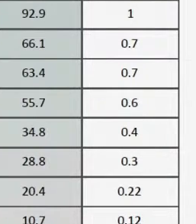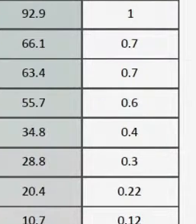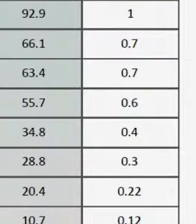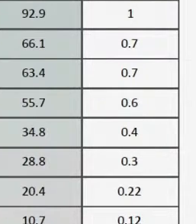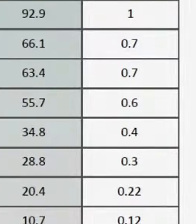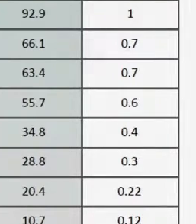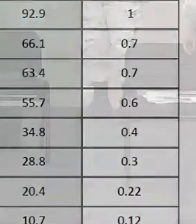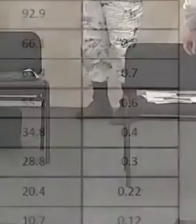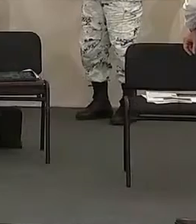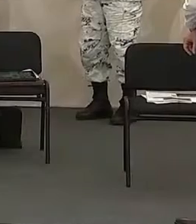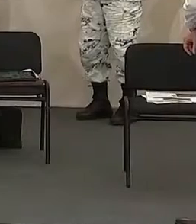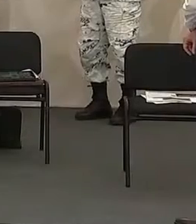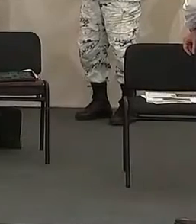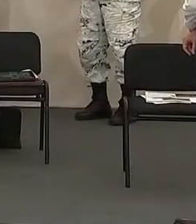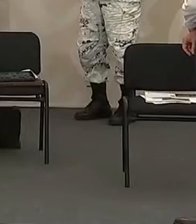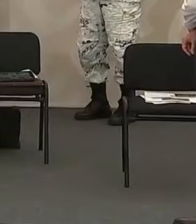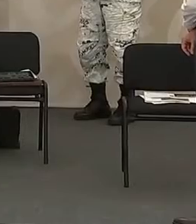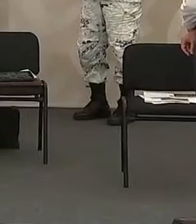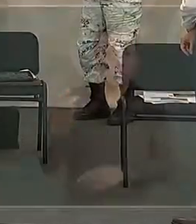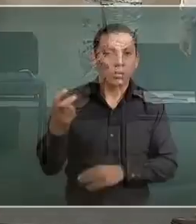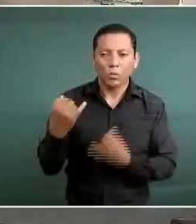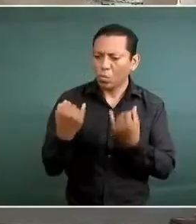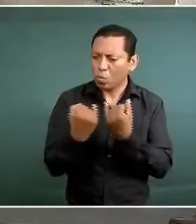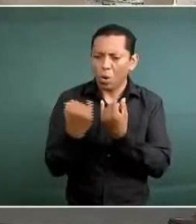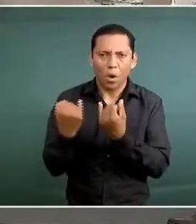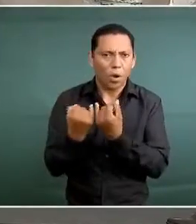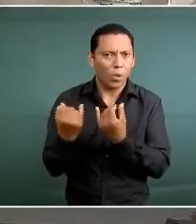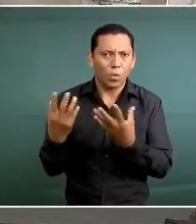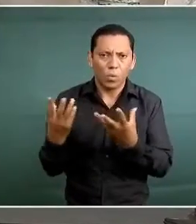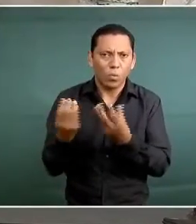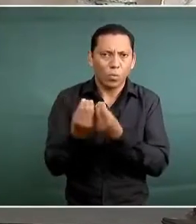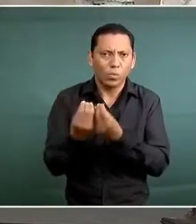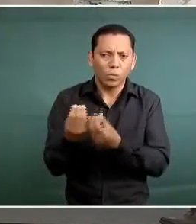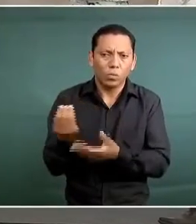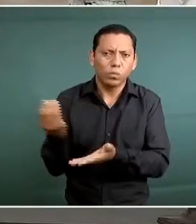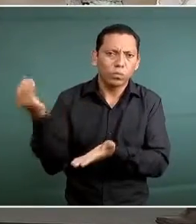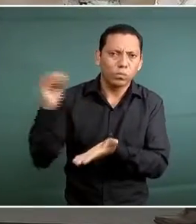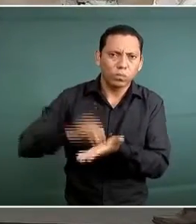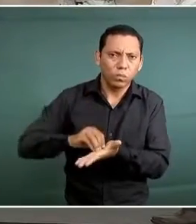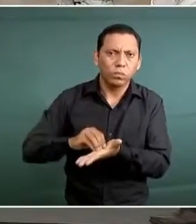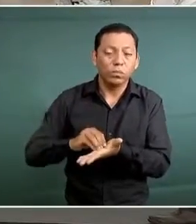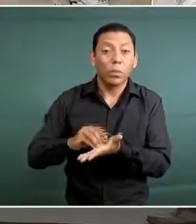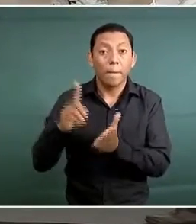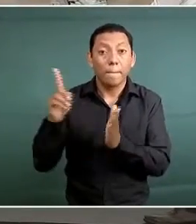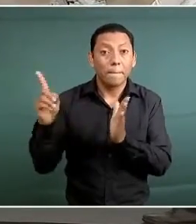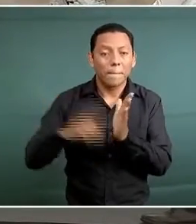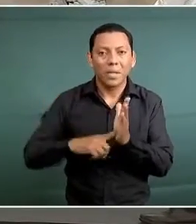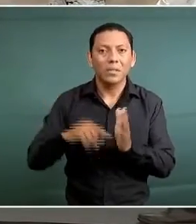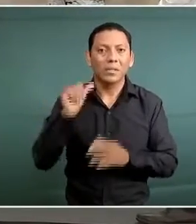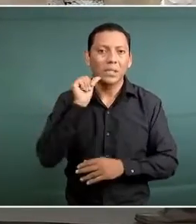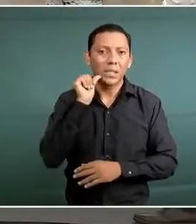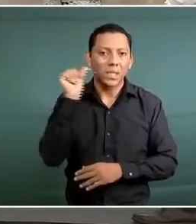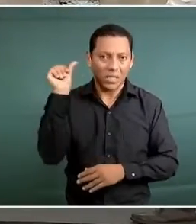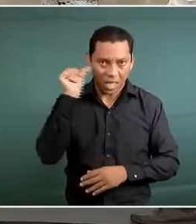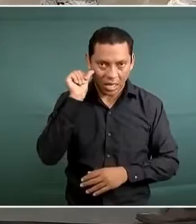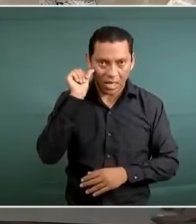por millón esto es incluida la cifra de más de mil de ayer